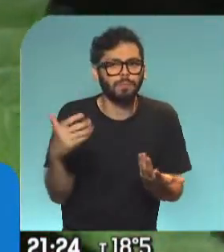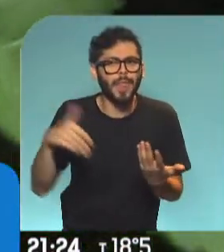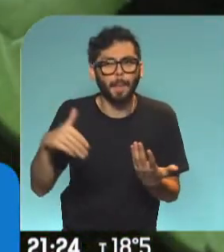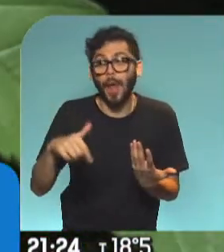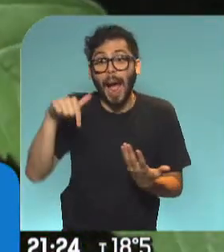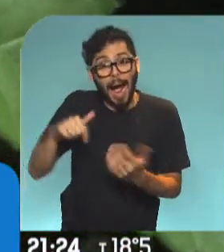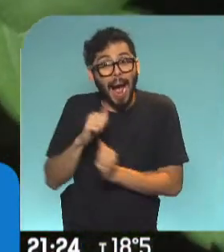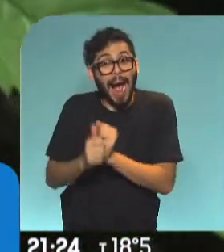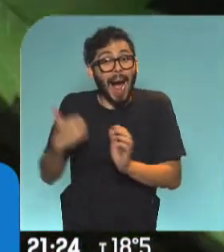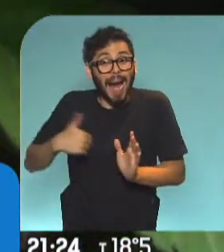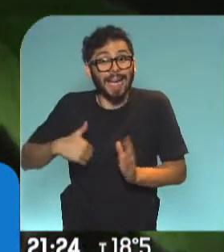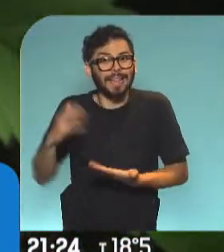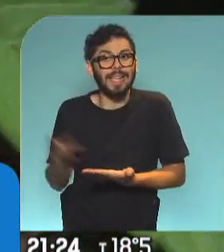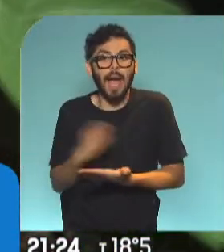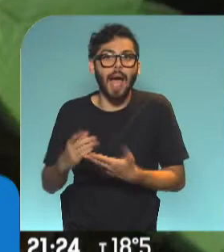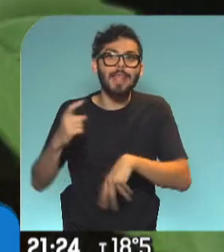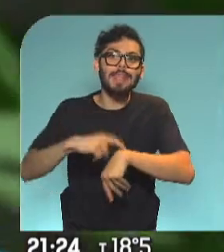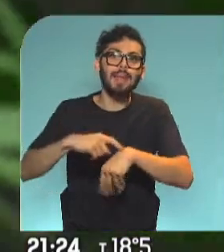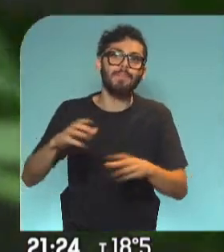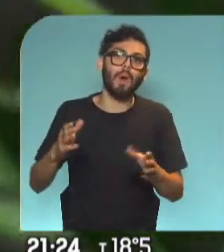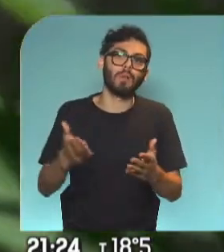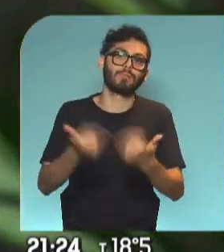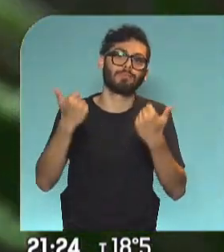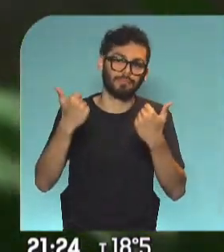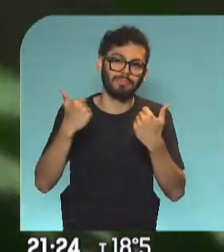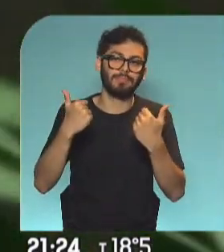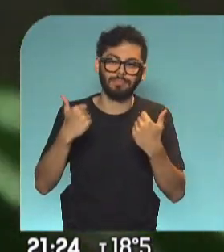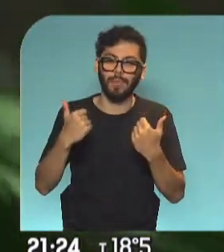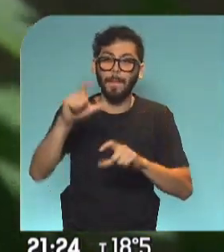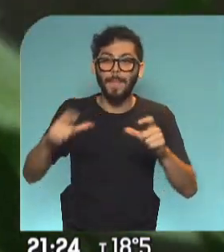en Argentina va a acortar esos tiempos y hacer que llegue más fácilmente a la gente.